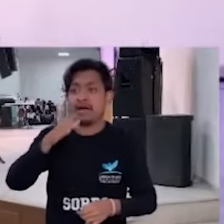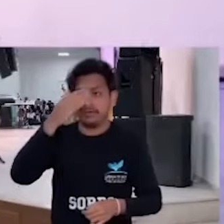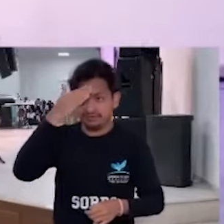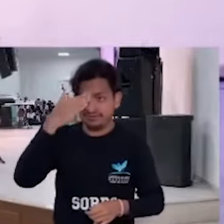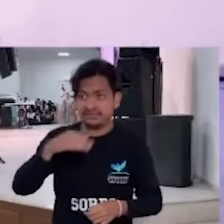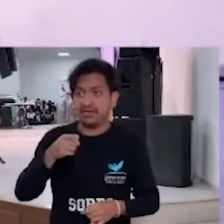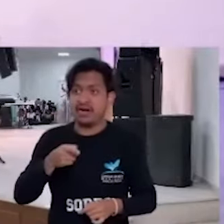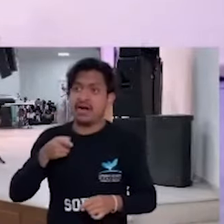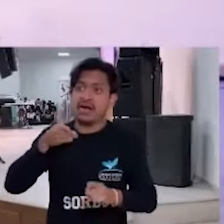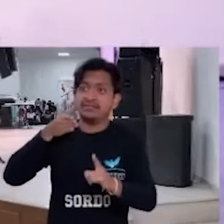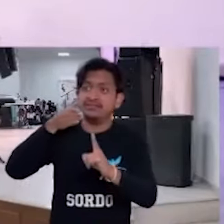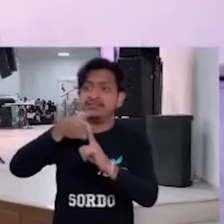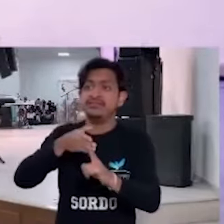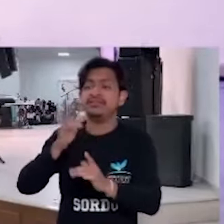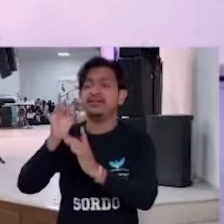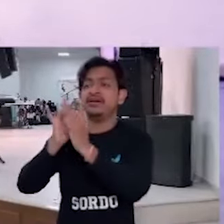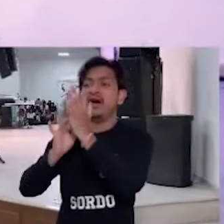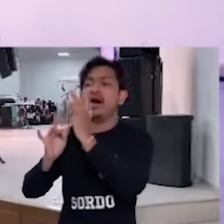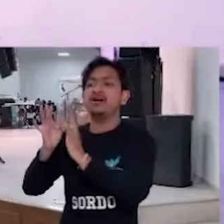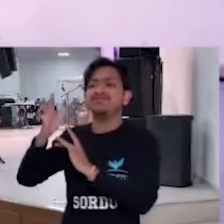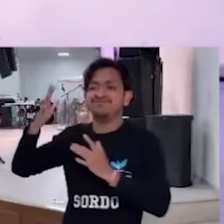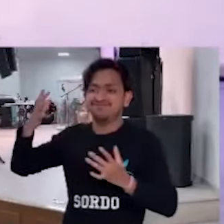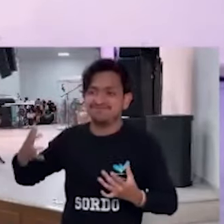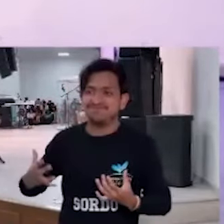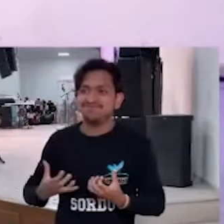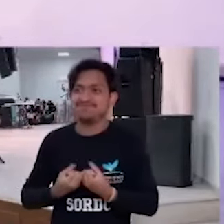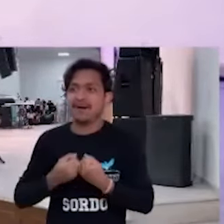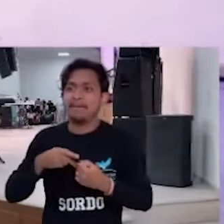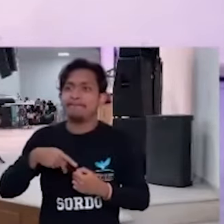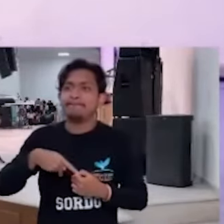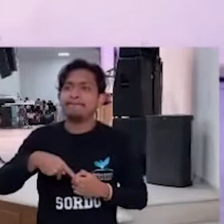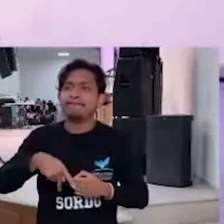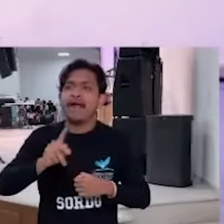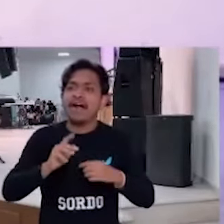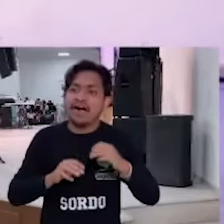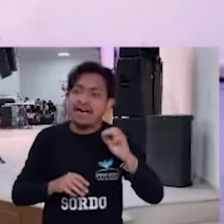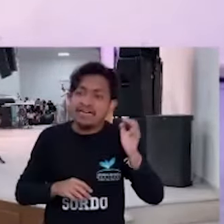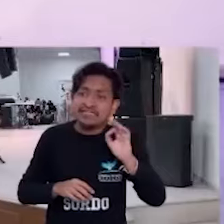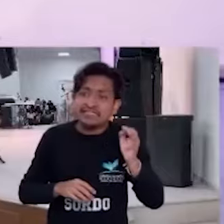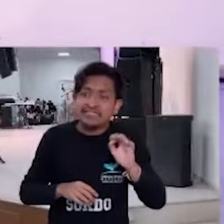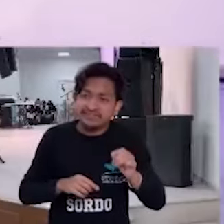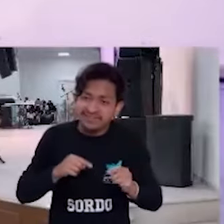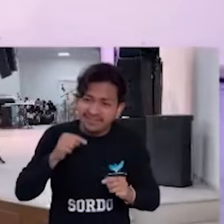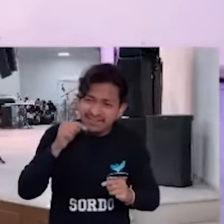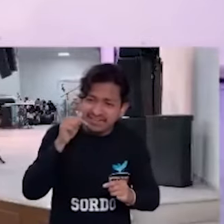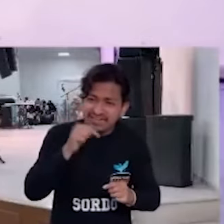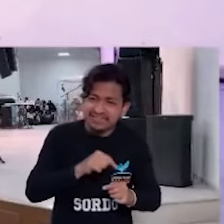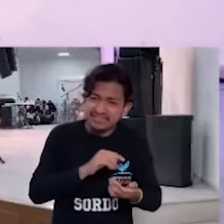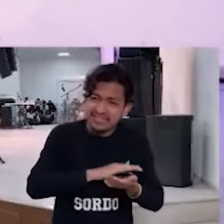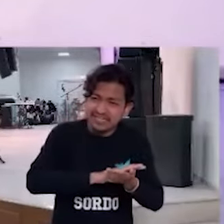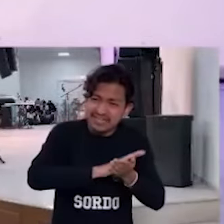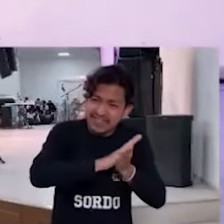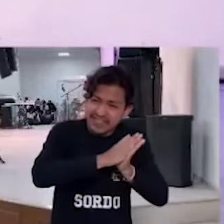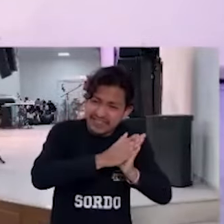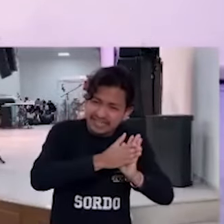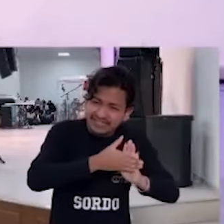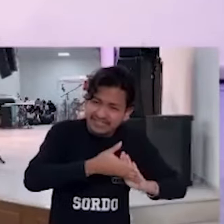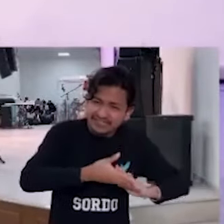principios, hermanos, violados o violentados, que trajeron como consecuencia una caída